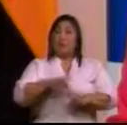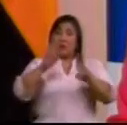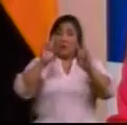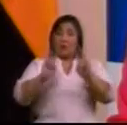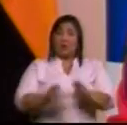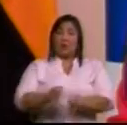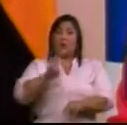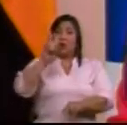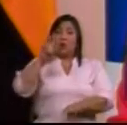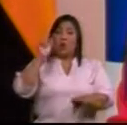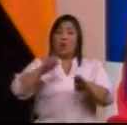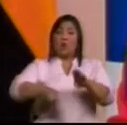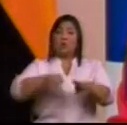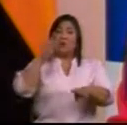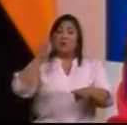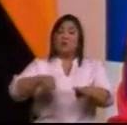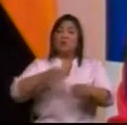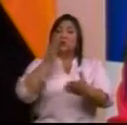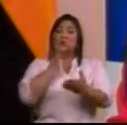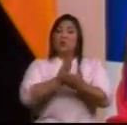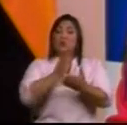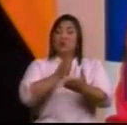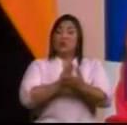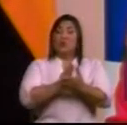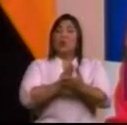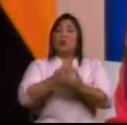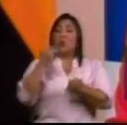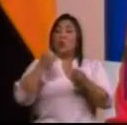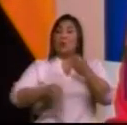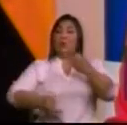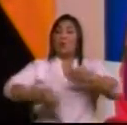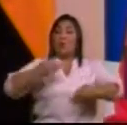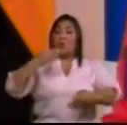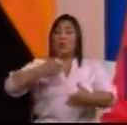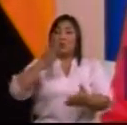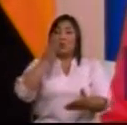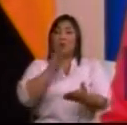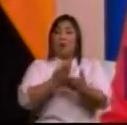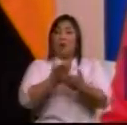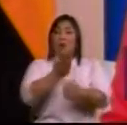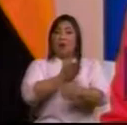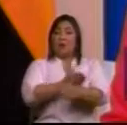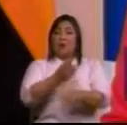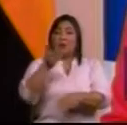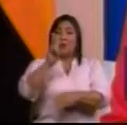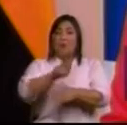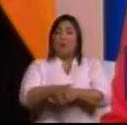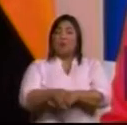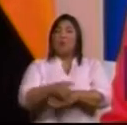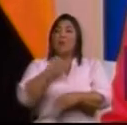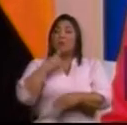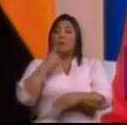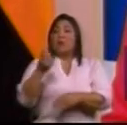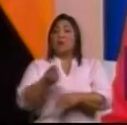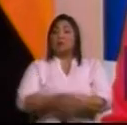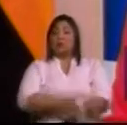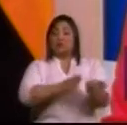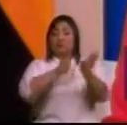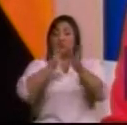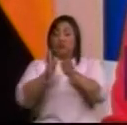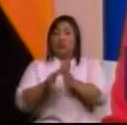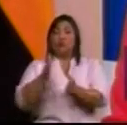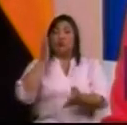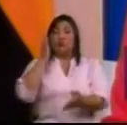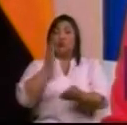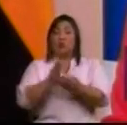los dos jueces suspendidos por la última audiencia fallida. Además, merecieron la medida de suspensión